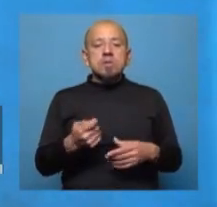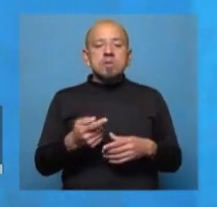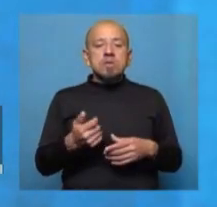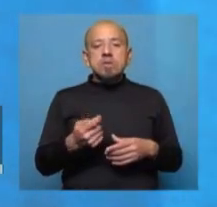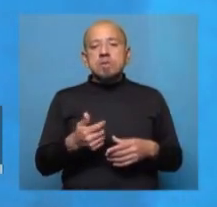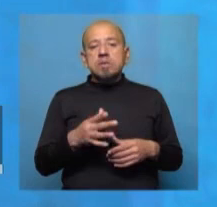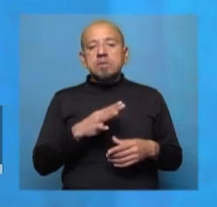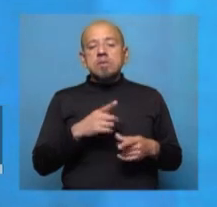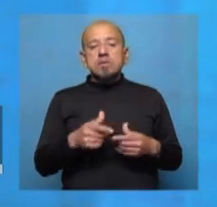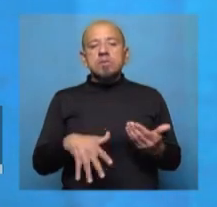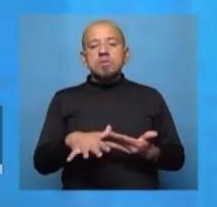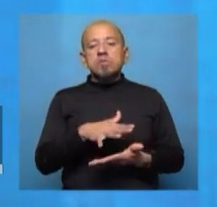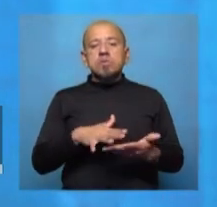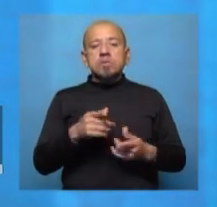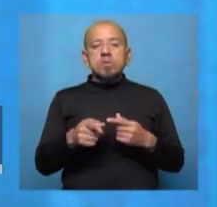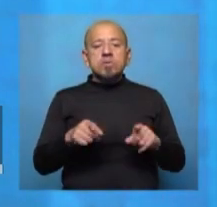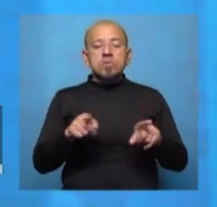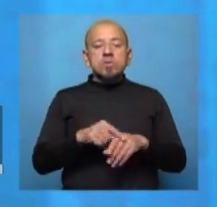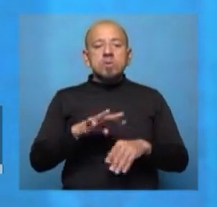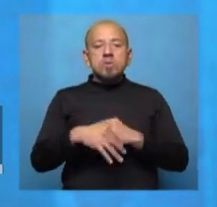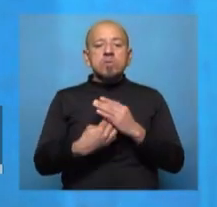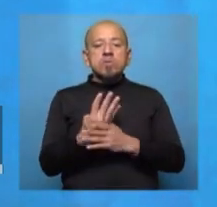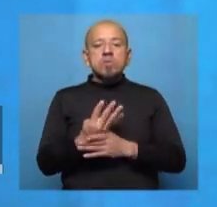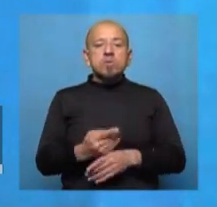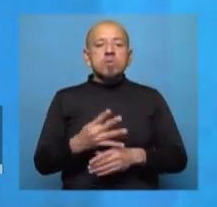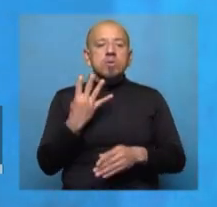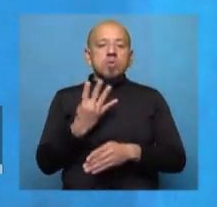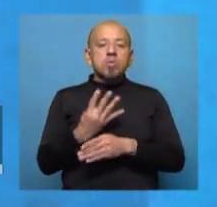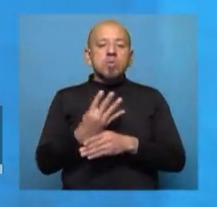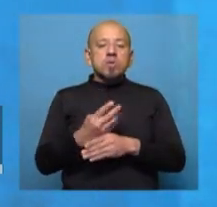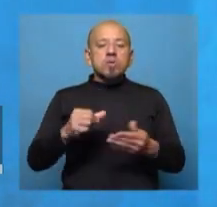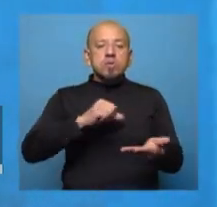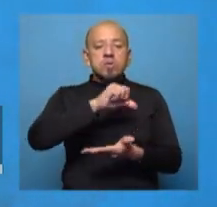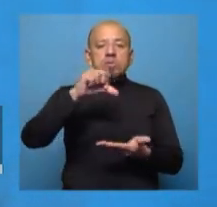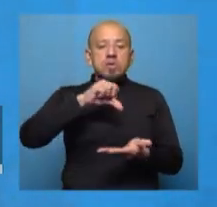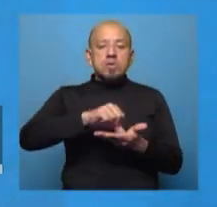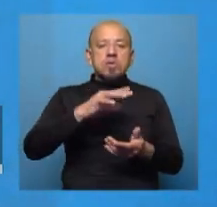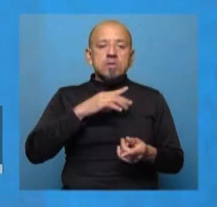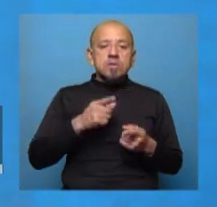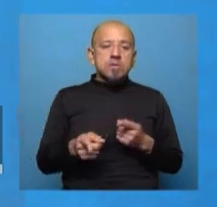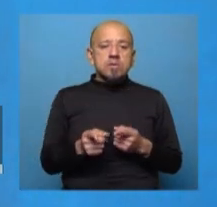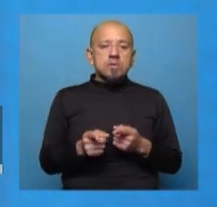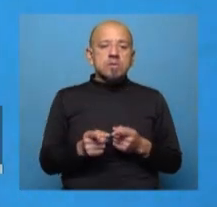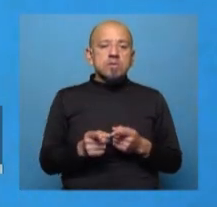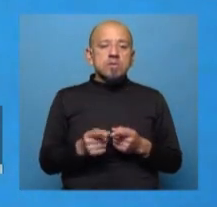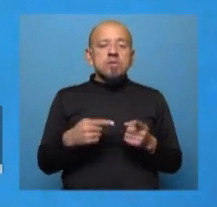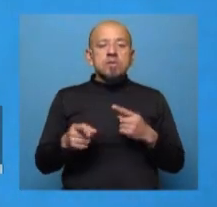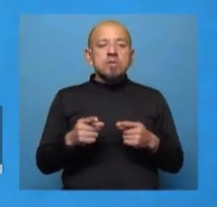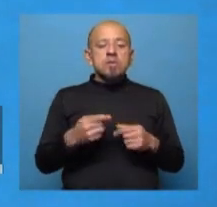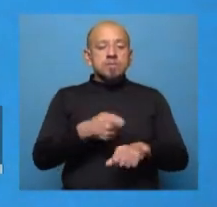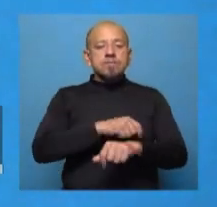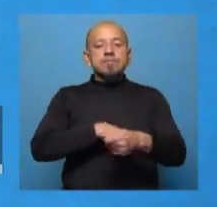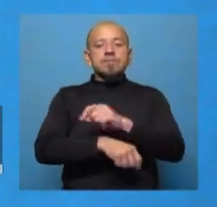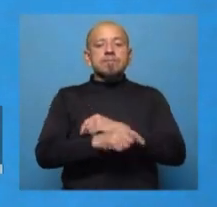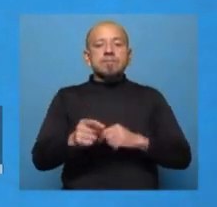una una situación similar a la del mercosur porque son cuatro países los que terminan eh aunando esfuerzos